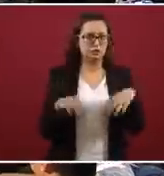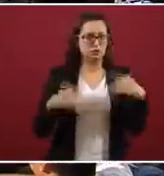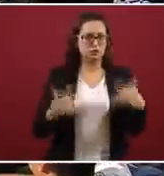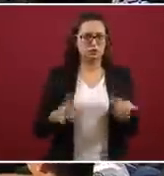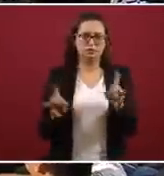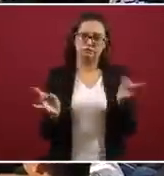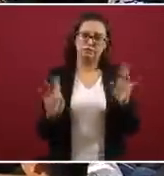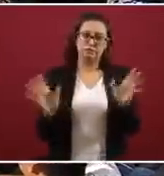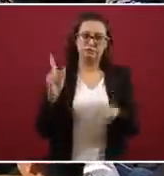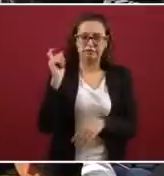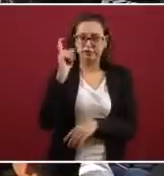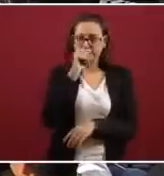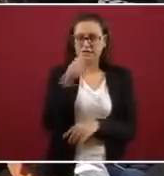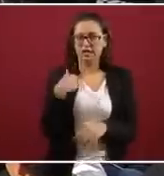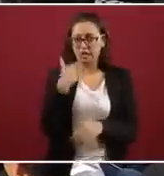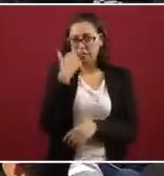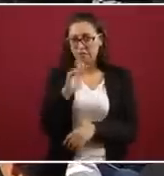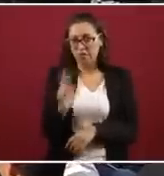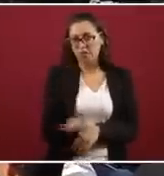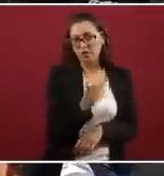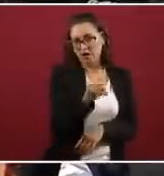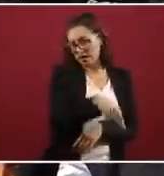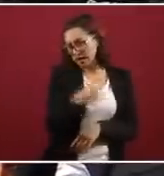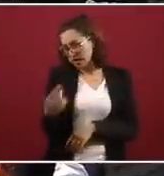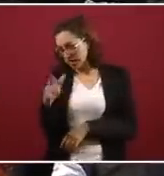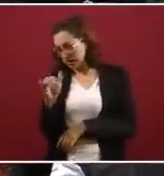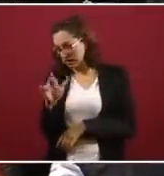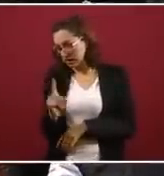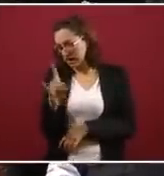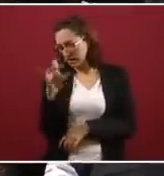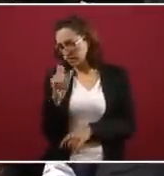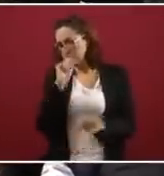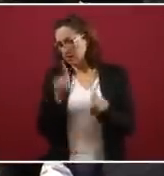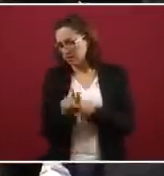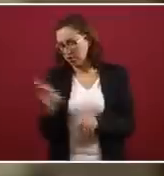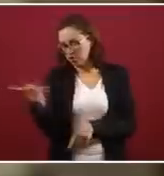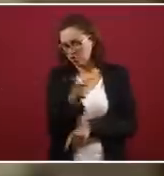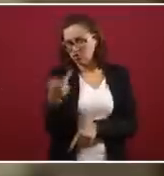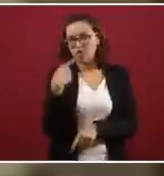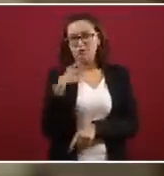va dirigida para Ricardo, pero me interesa también su punto de vista.